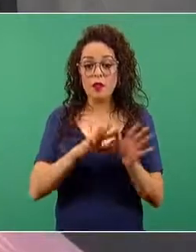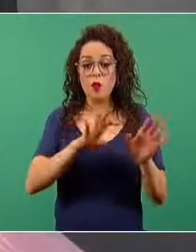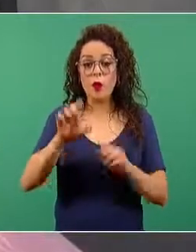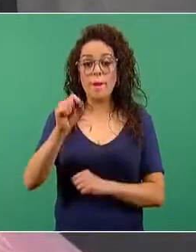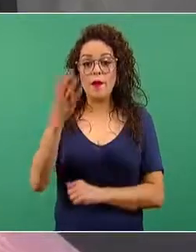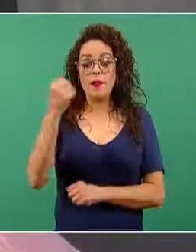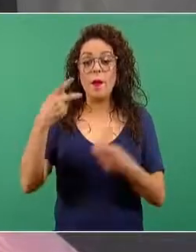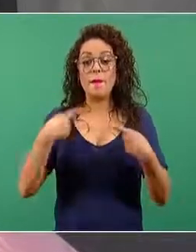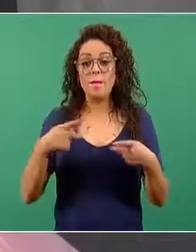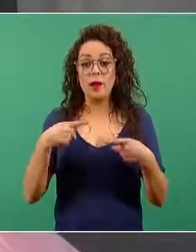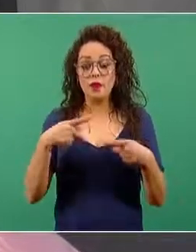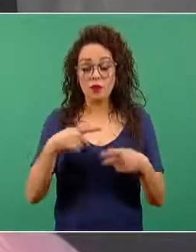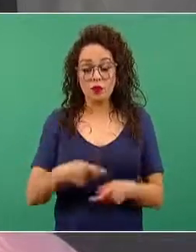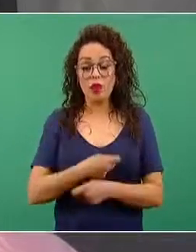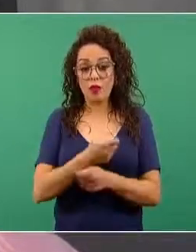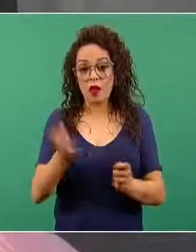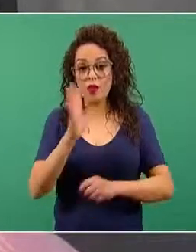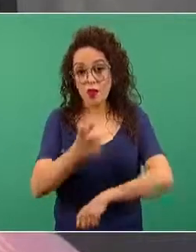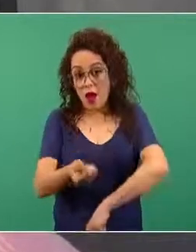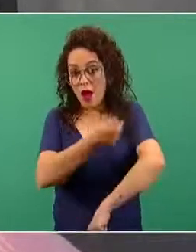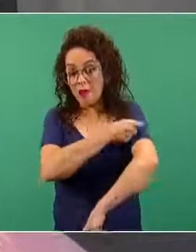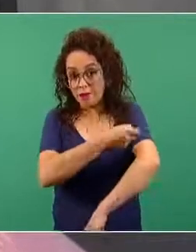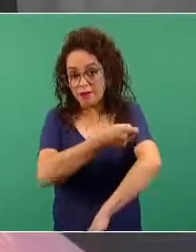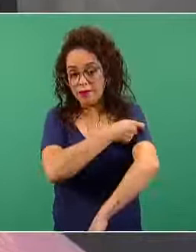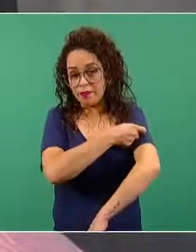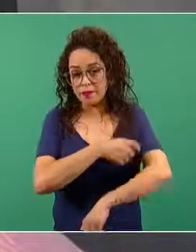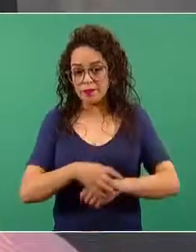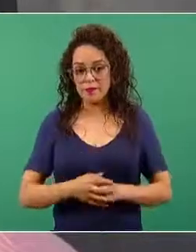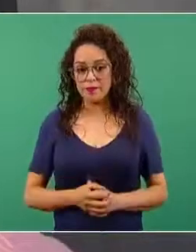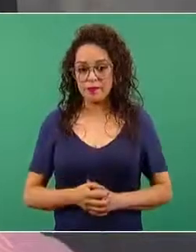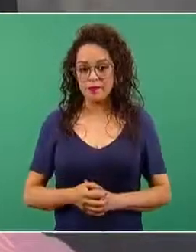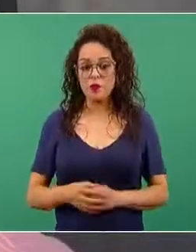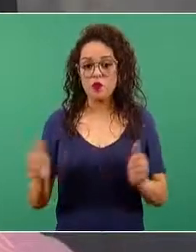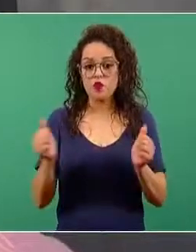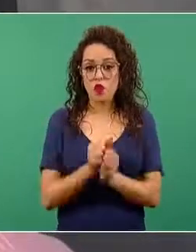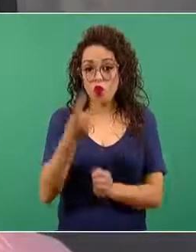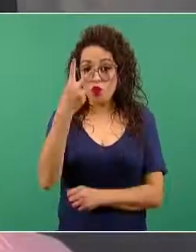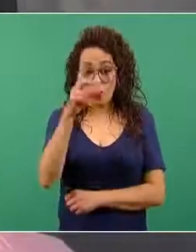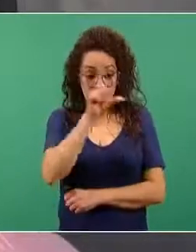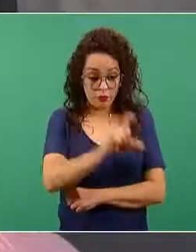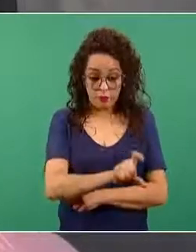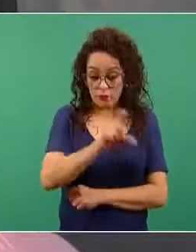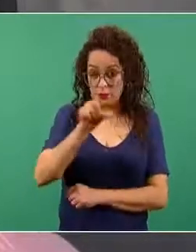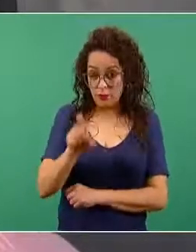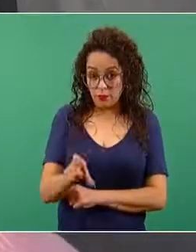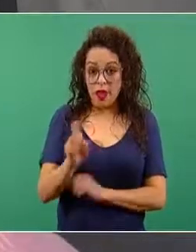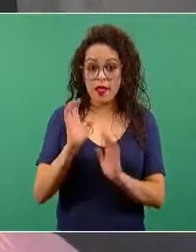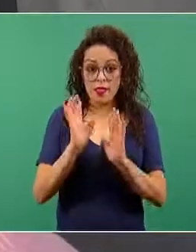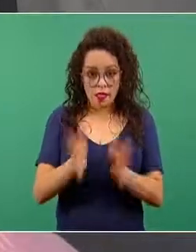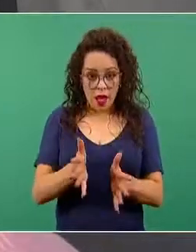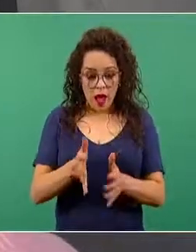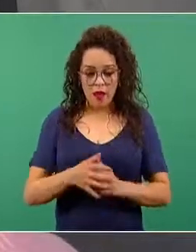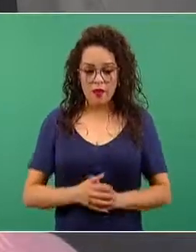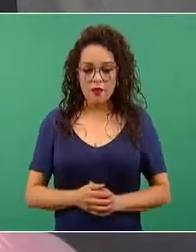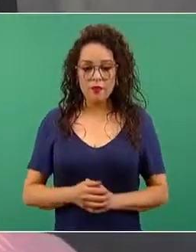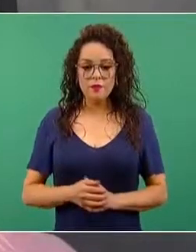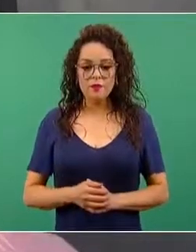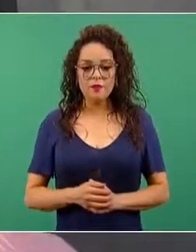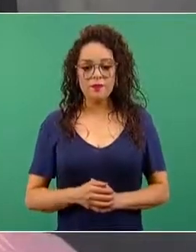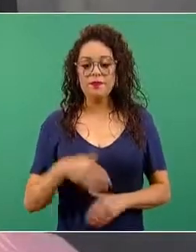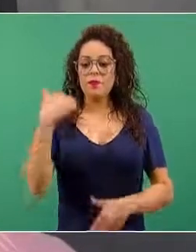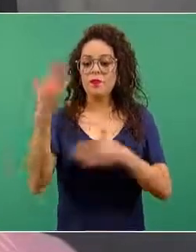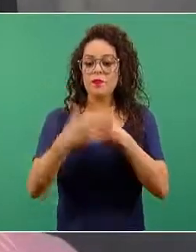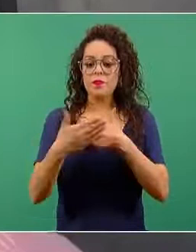17.429 personas del personal educativo en 2 dosis y estaremos considerando en